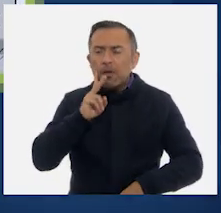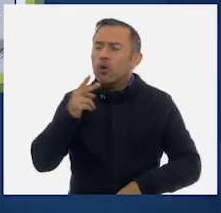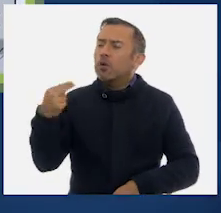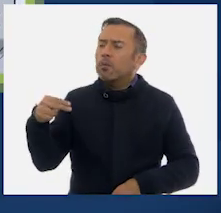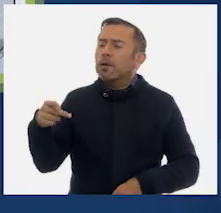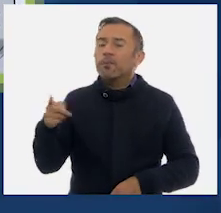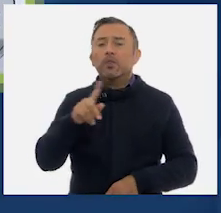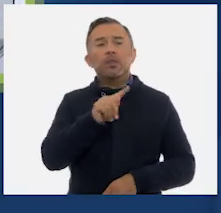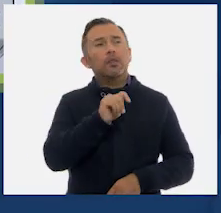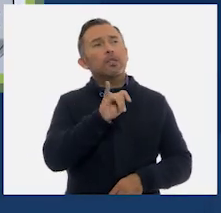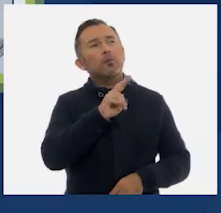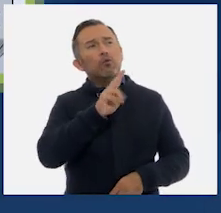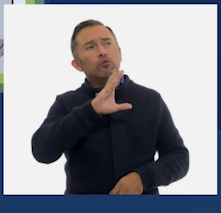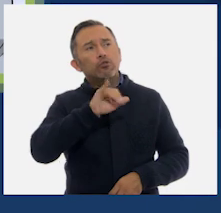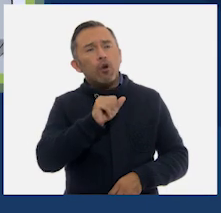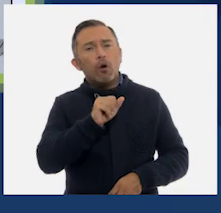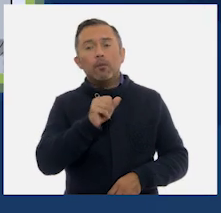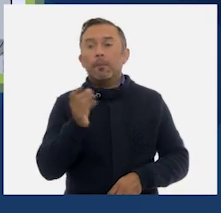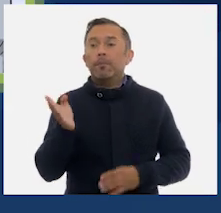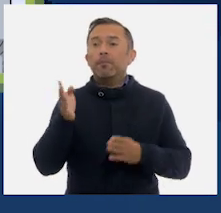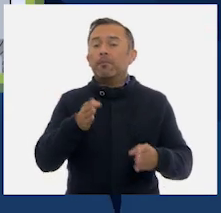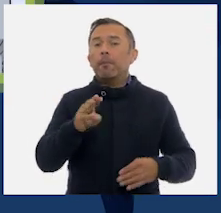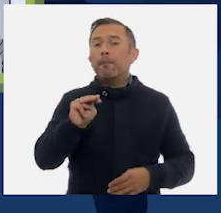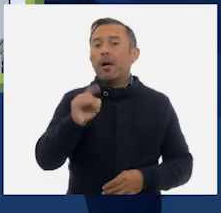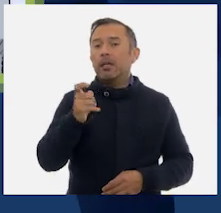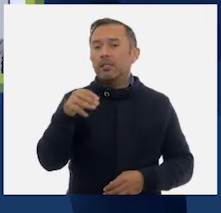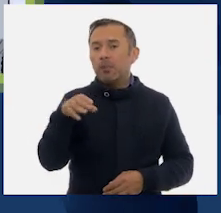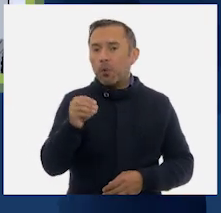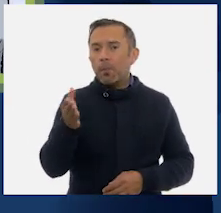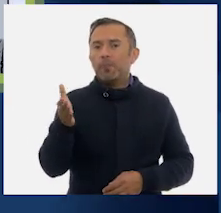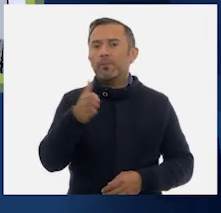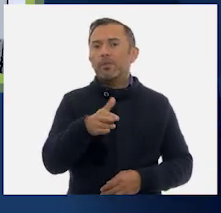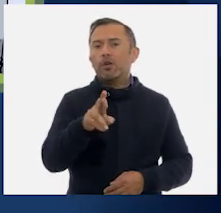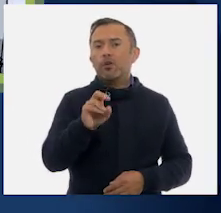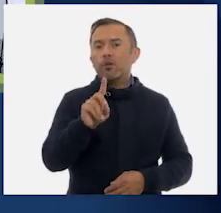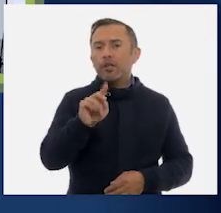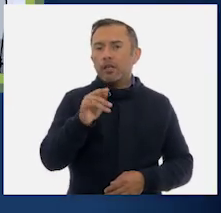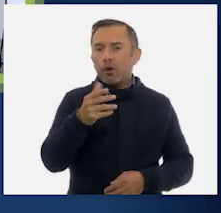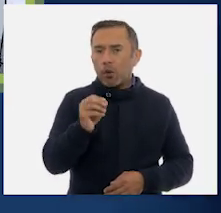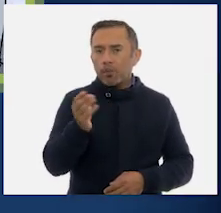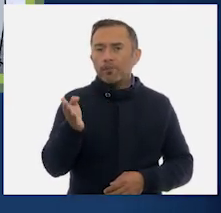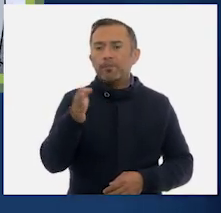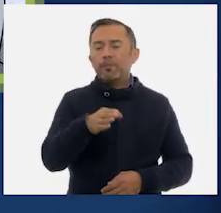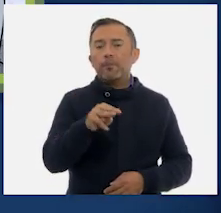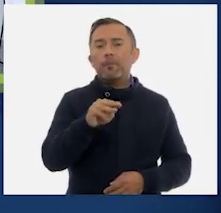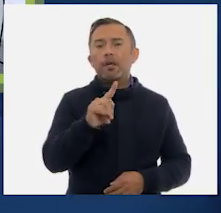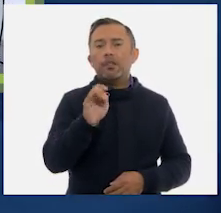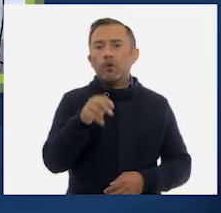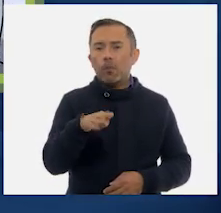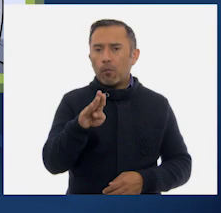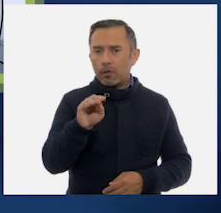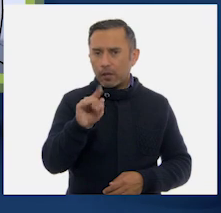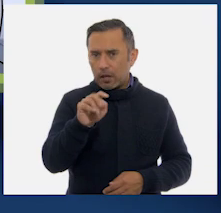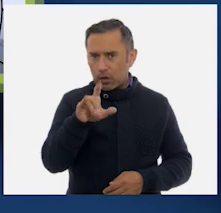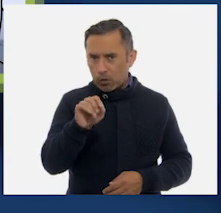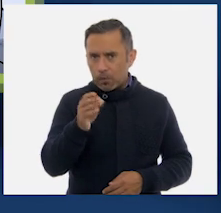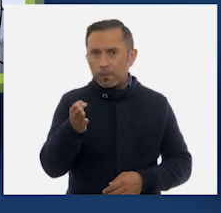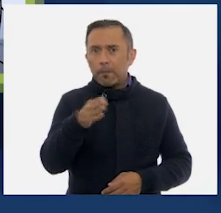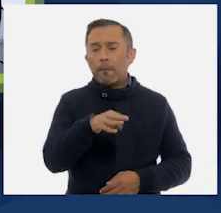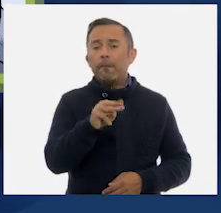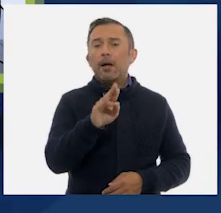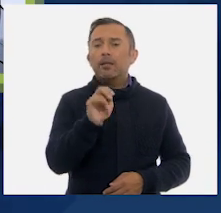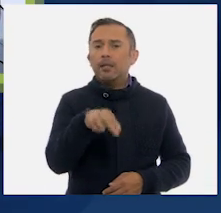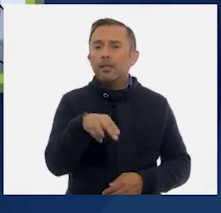Tiburcio Maya a la orden. Máximo Perea. Rodrigo Perea. Melitón Botello. Martín